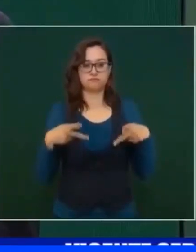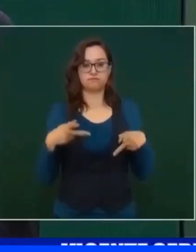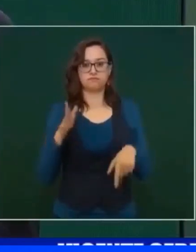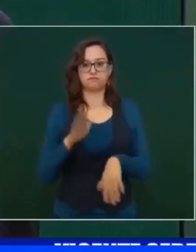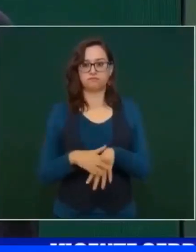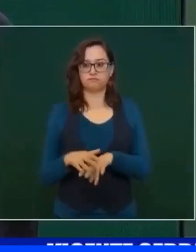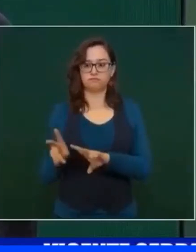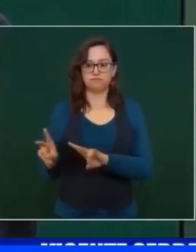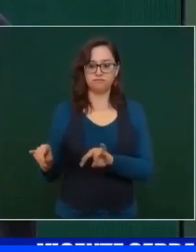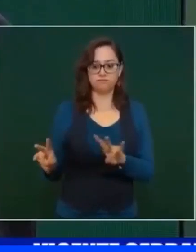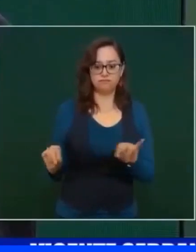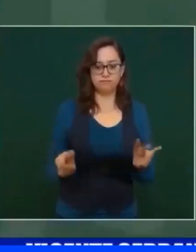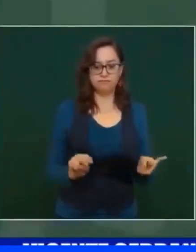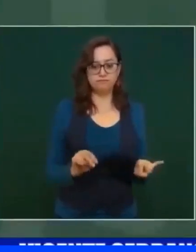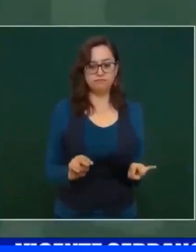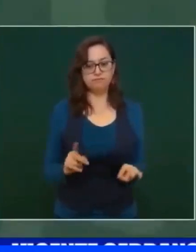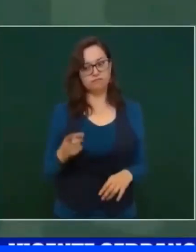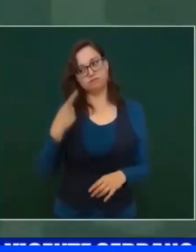consciente,